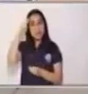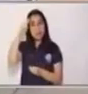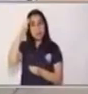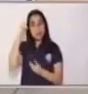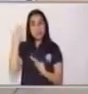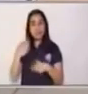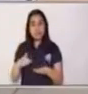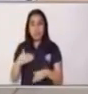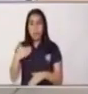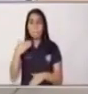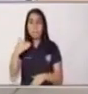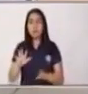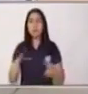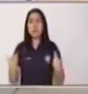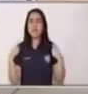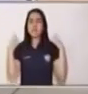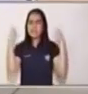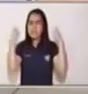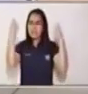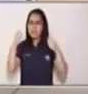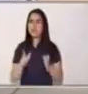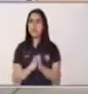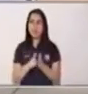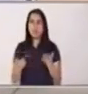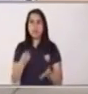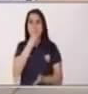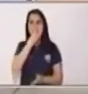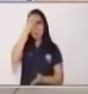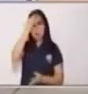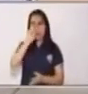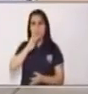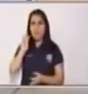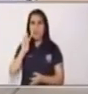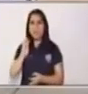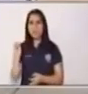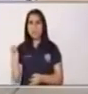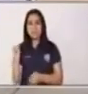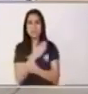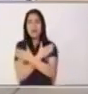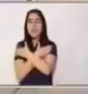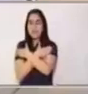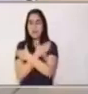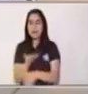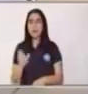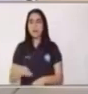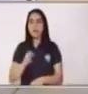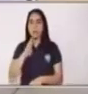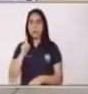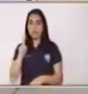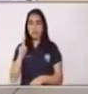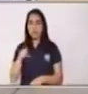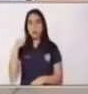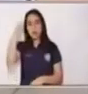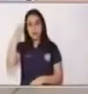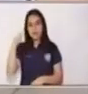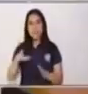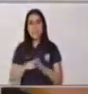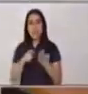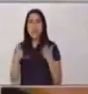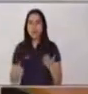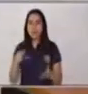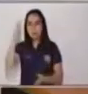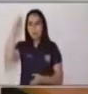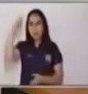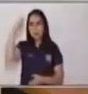celebración del Popol Vuh, es el 30, y el 31 el Día de la Constitución Política. Recuérdalo. También